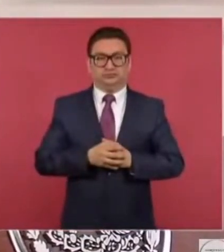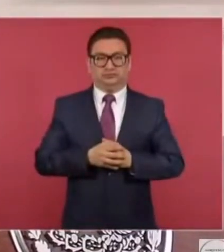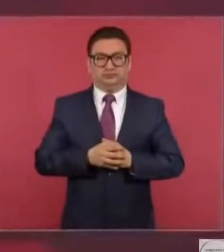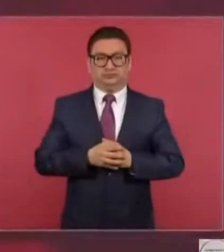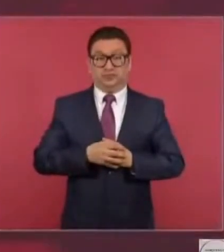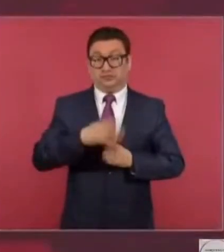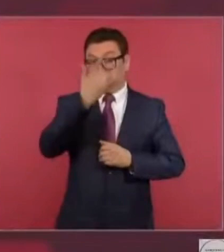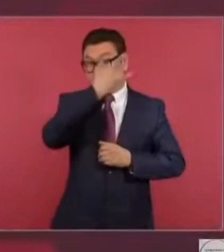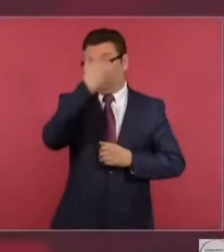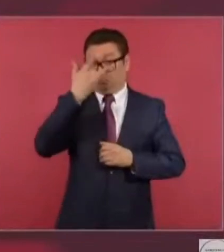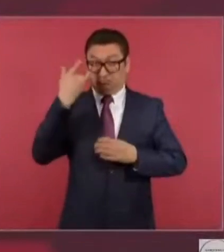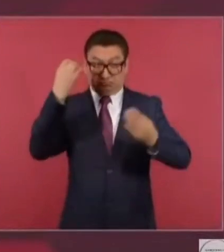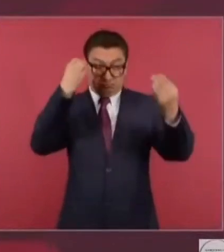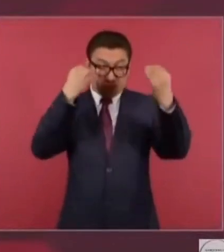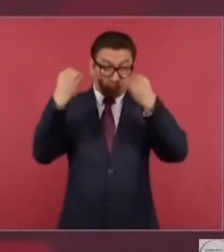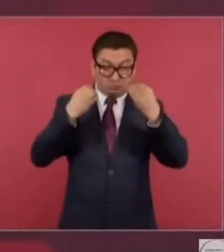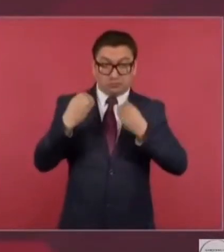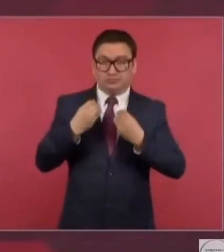el virrey,